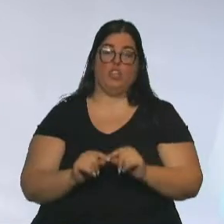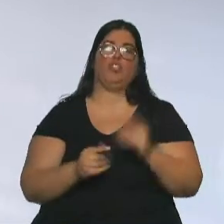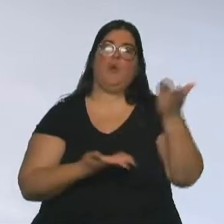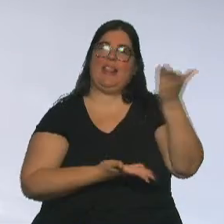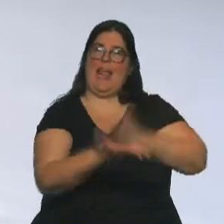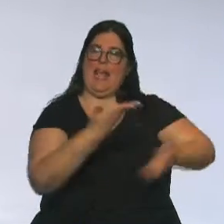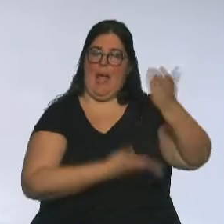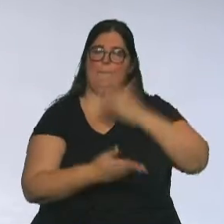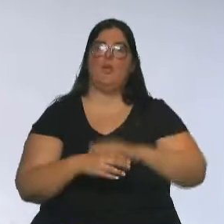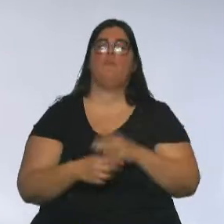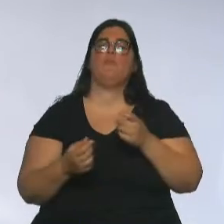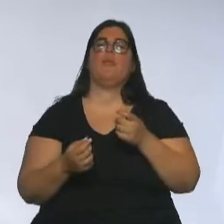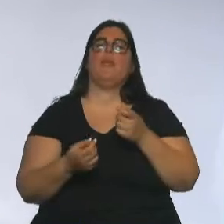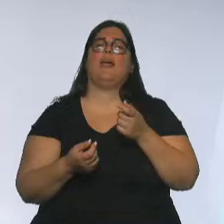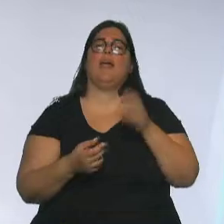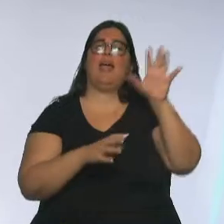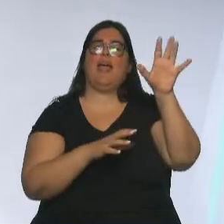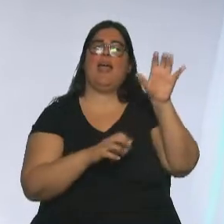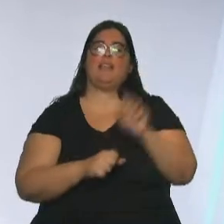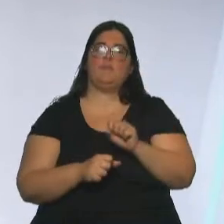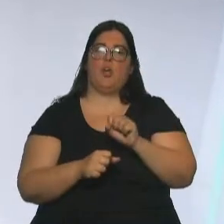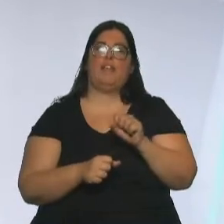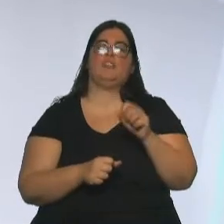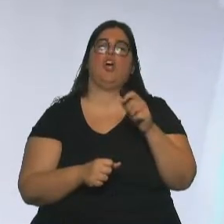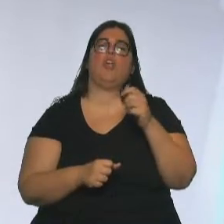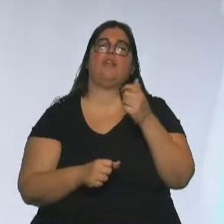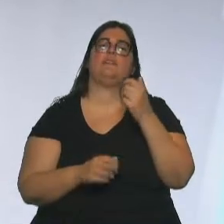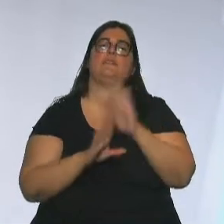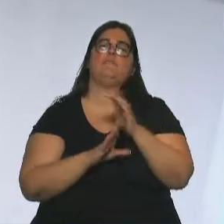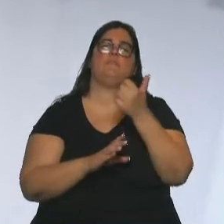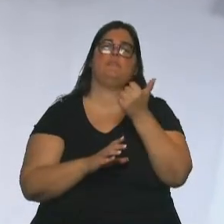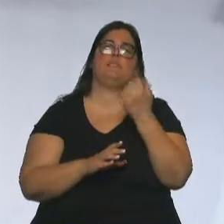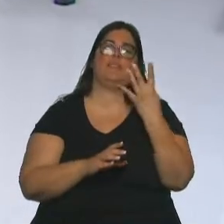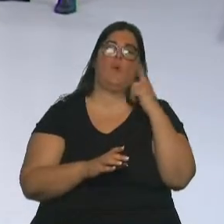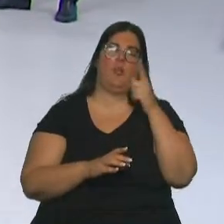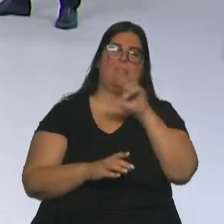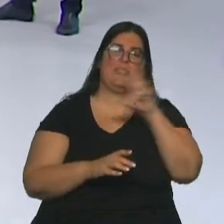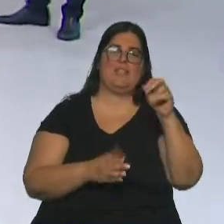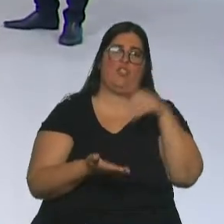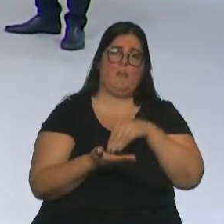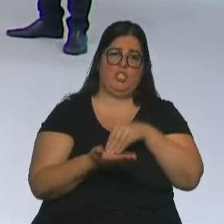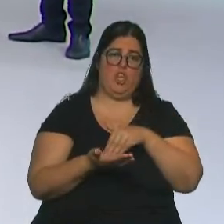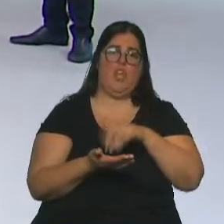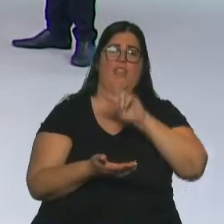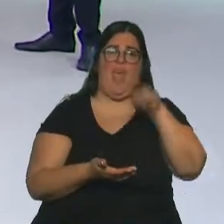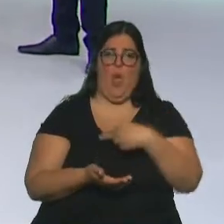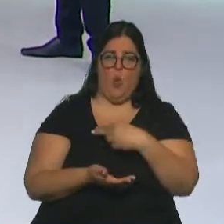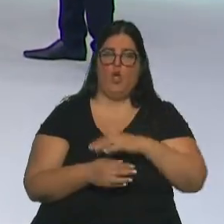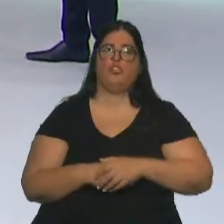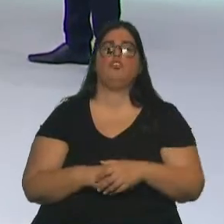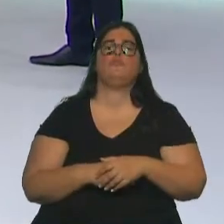intercambio a exportaciones Mercosur a Unión Europea ascienden a 64.300 millones de euros.